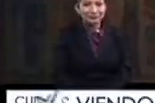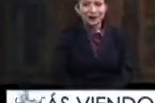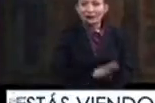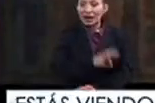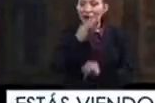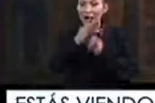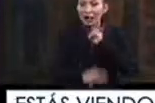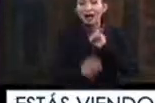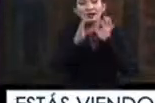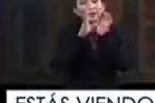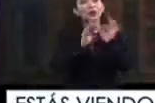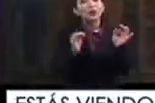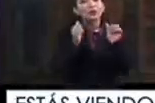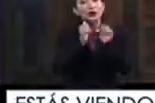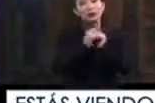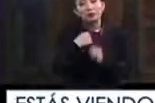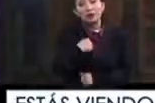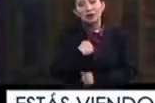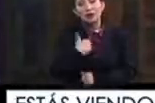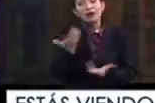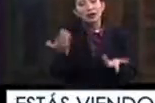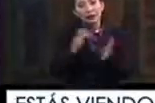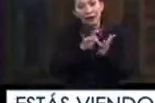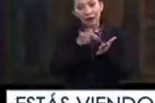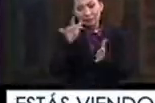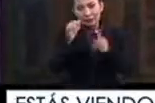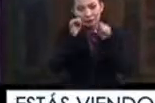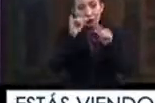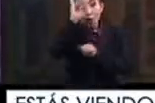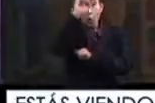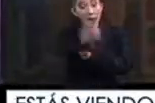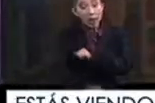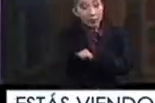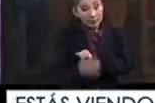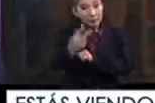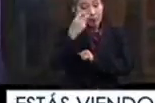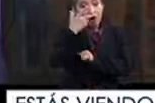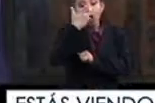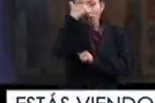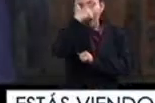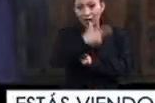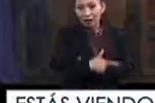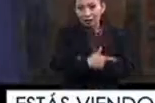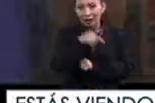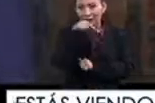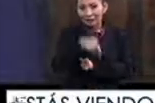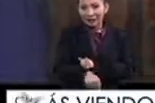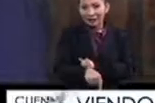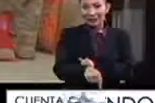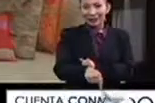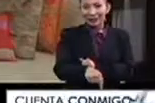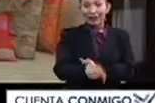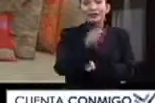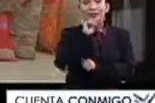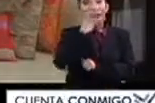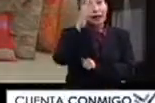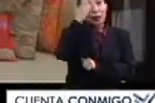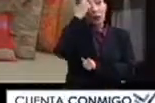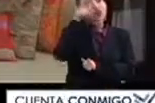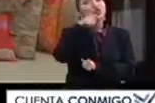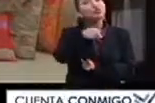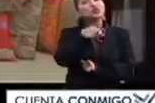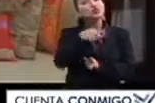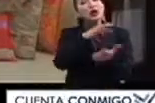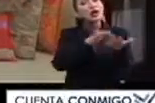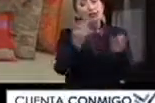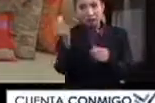Llegamos al final de Cuenta Conmigo y les agradecemos su atención. Todos los jueves los esperamos a las 8 de la noche aquí. También recuerde que para leer